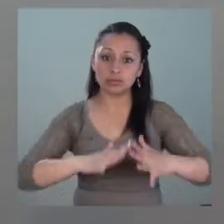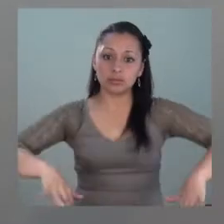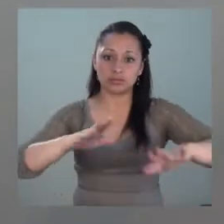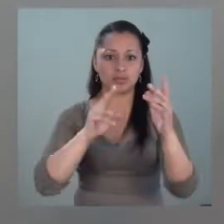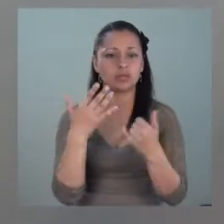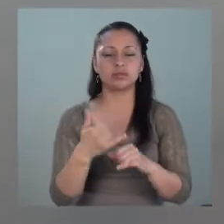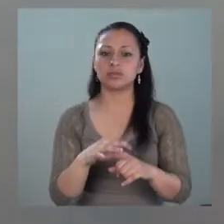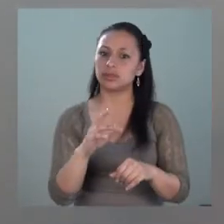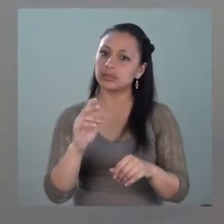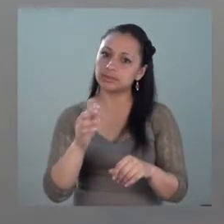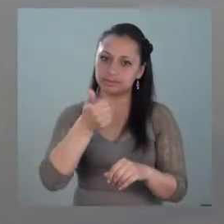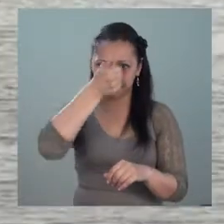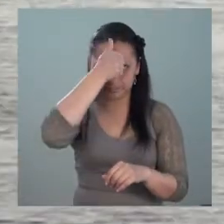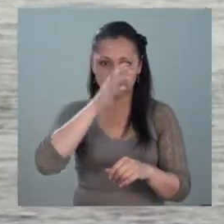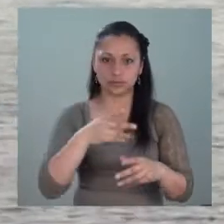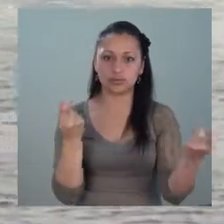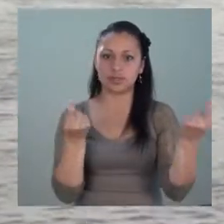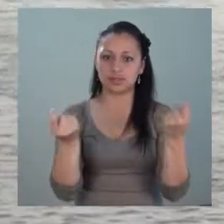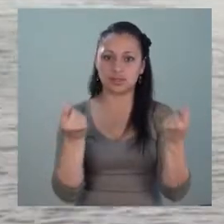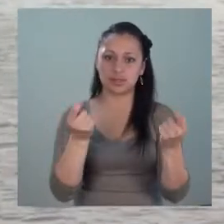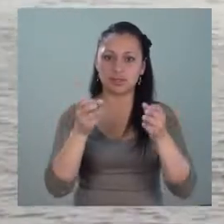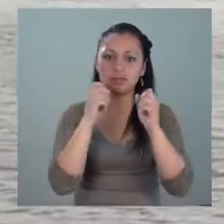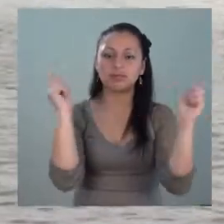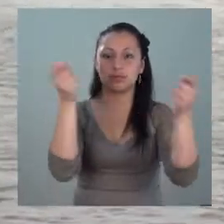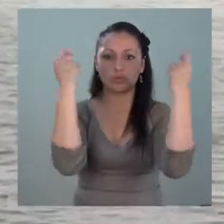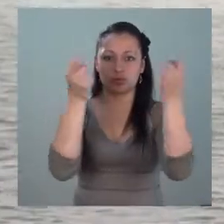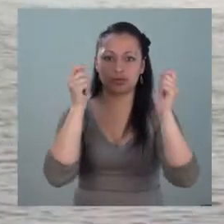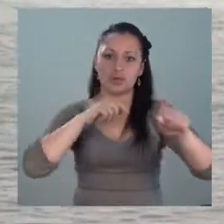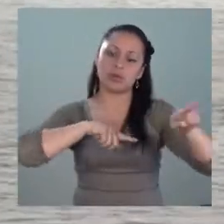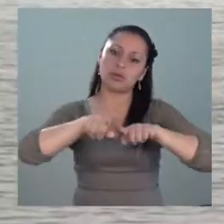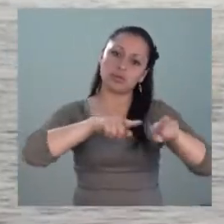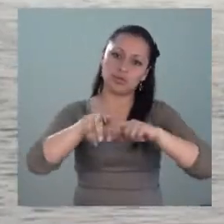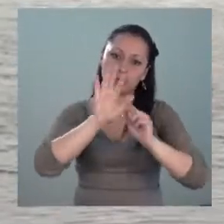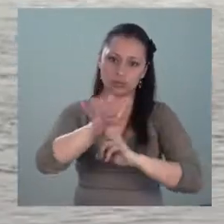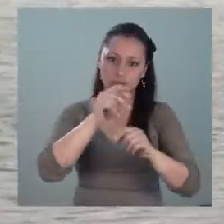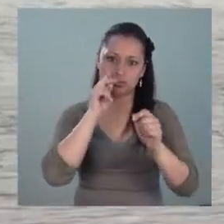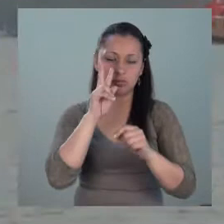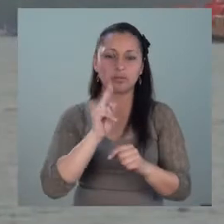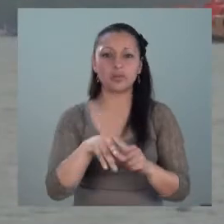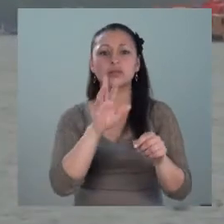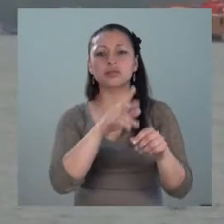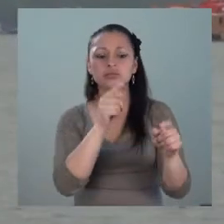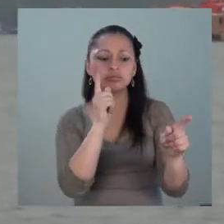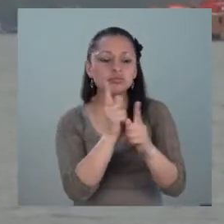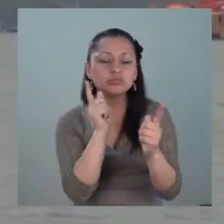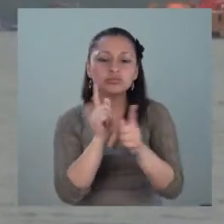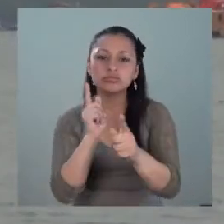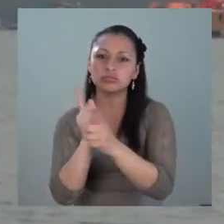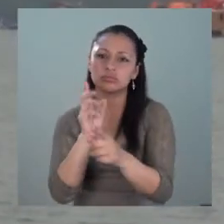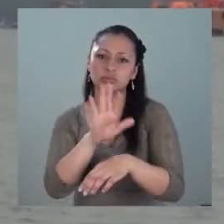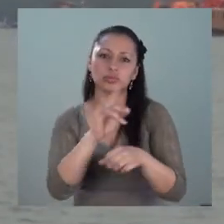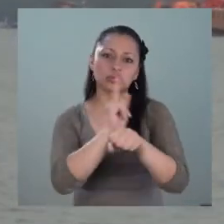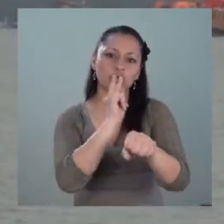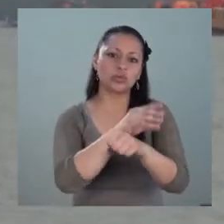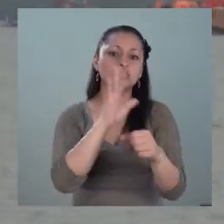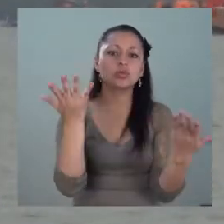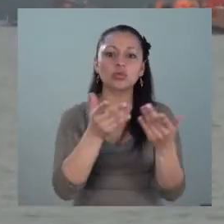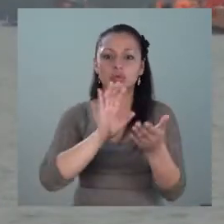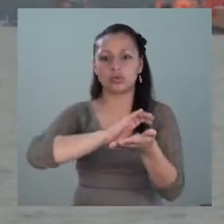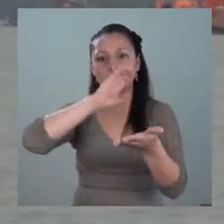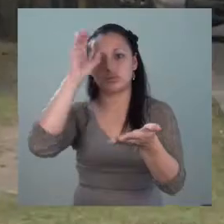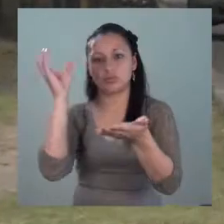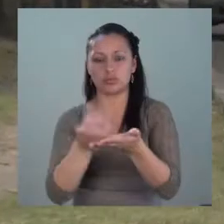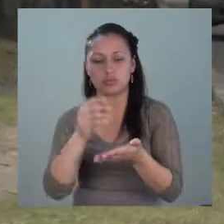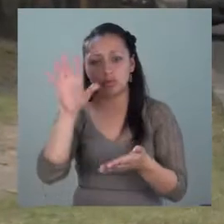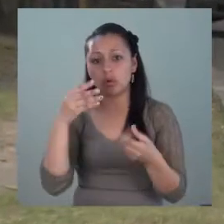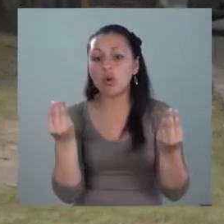este espacio fueron aprobadas iniciativas como el diseño de la estrategia de productividad y competitividad y la identificación de la vocación de uso para carga del puerto de